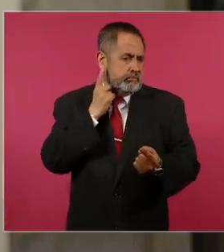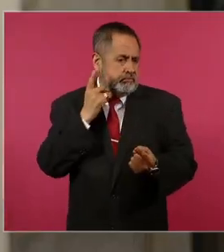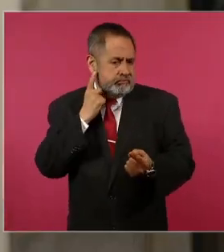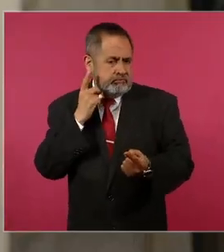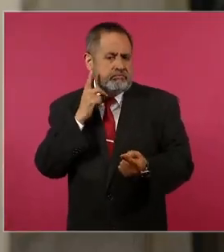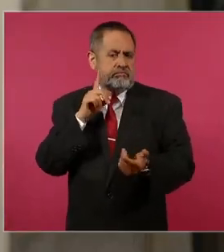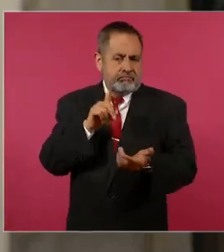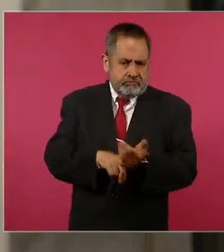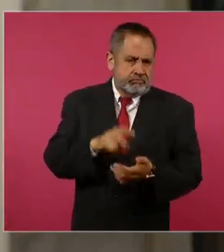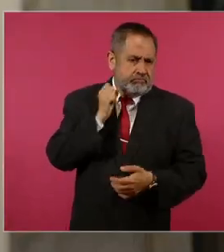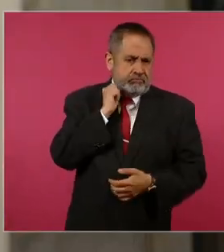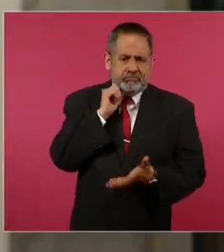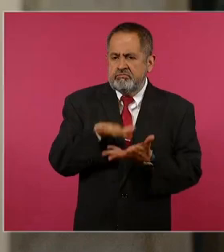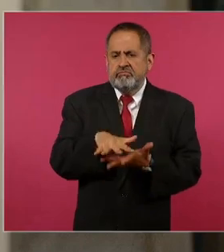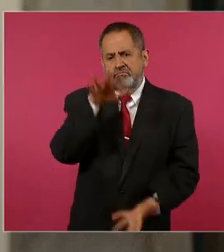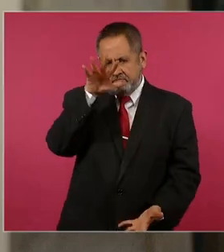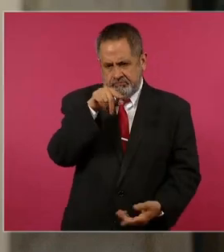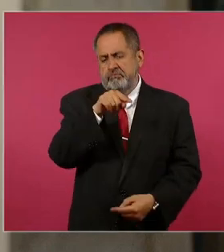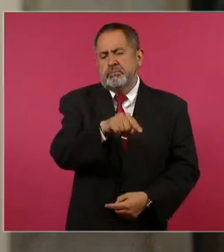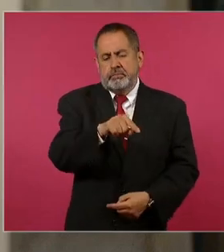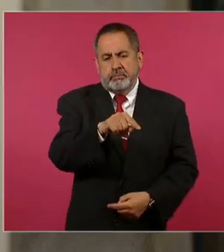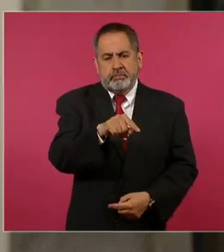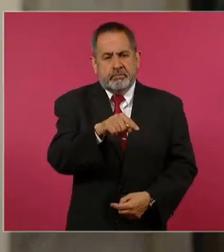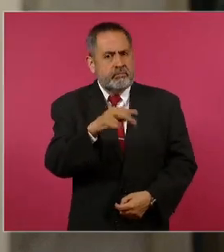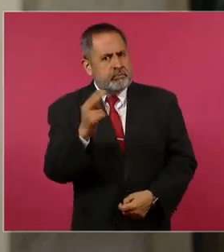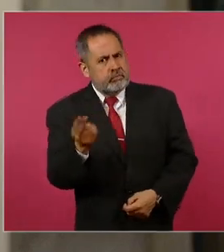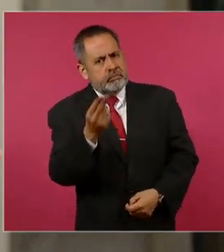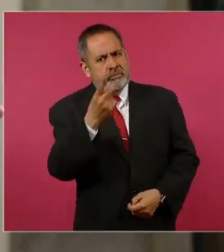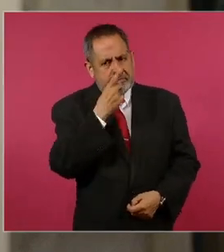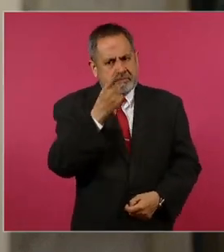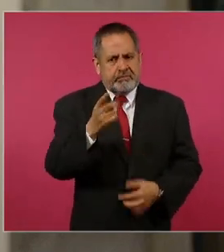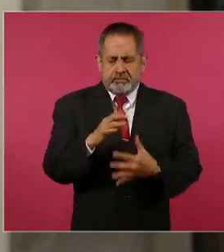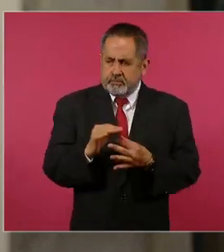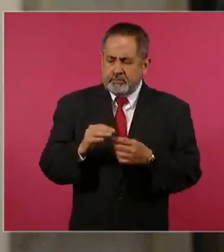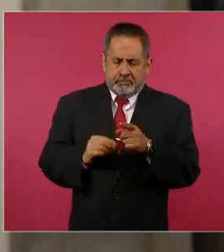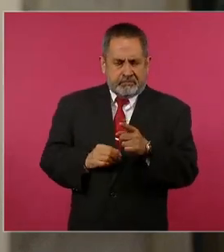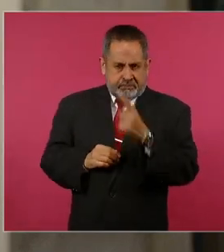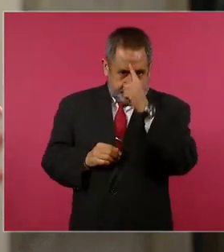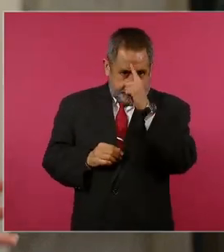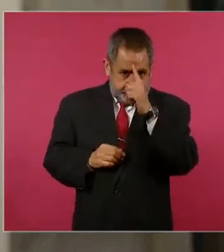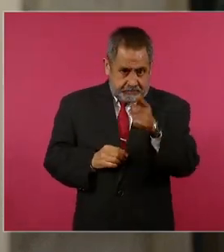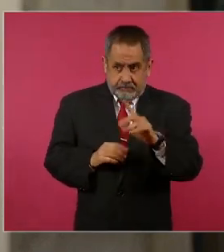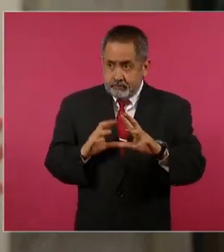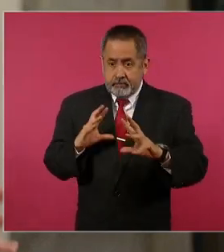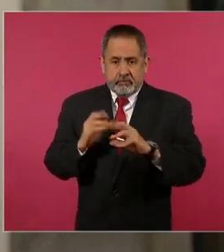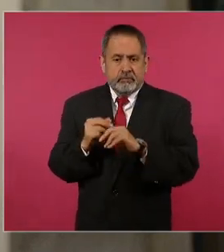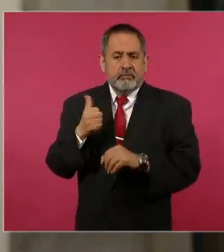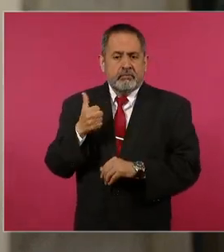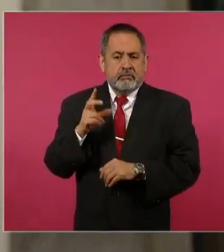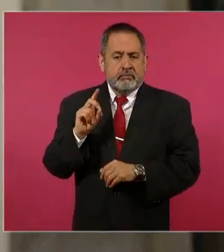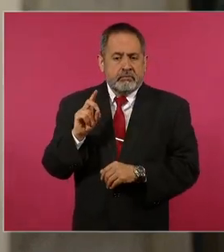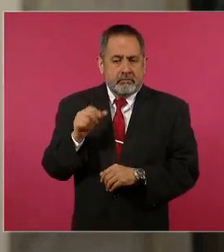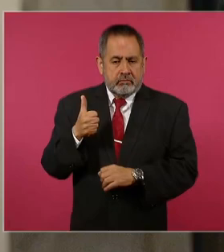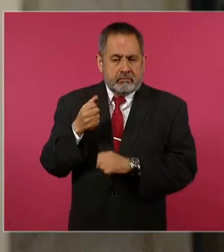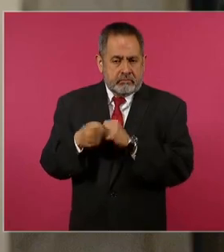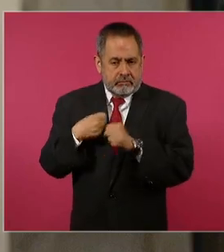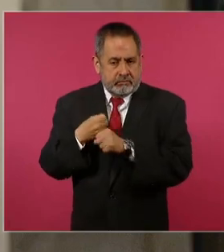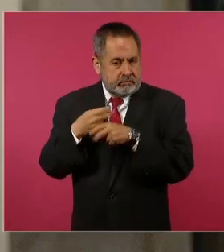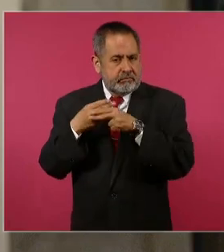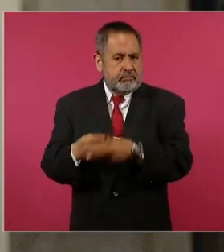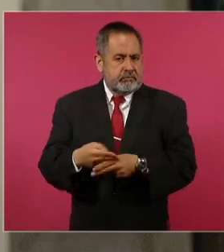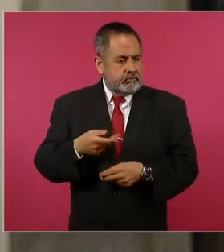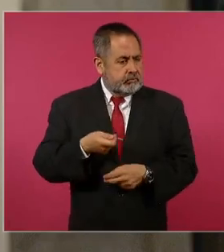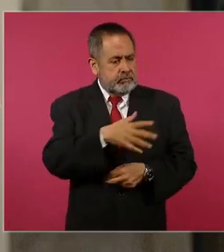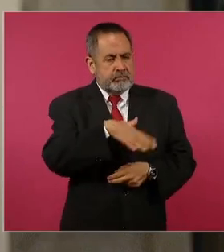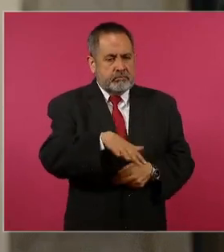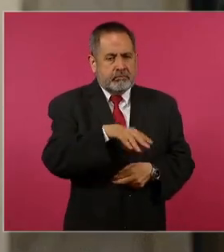Alta, en la Cámara de Senadores. Usted ha referido mucho, presidente, que en estos 36 años de periodos neoliberal, como usted los